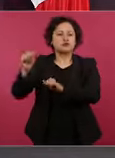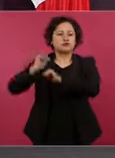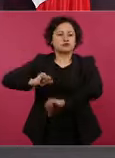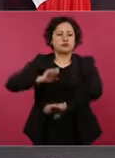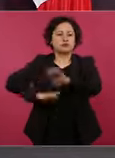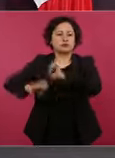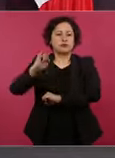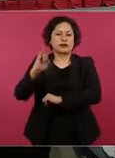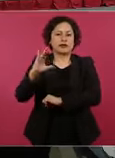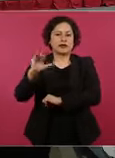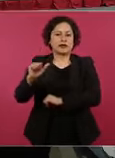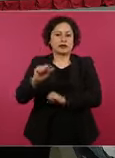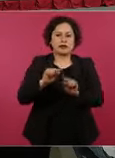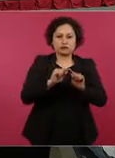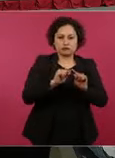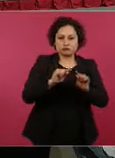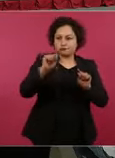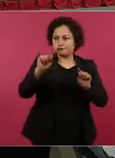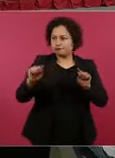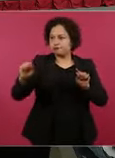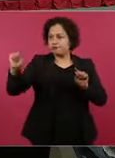Ya está terminado